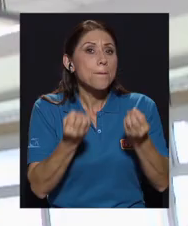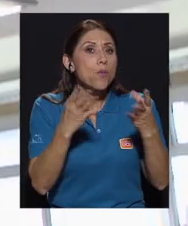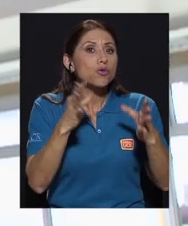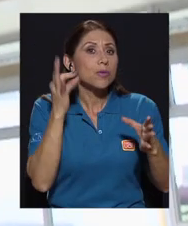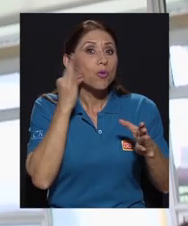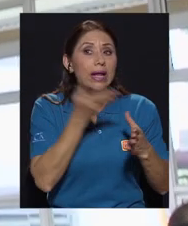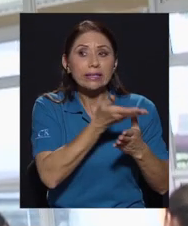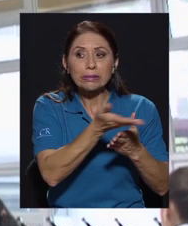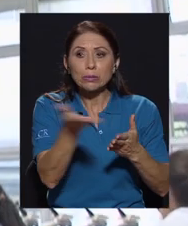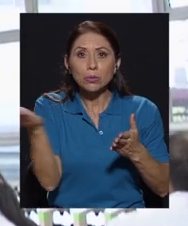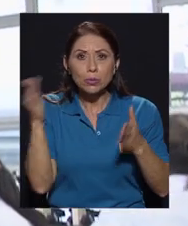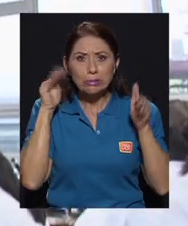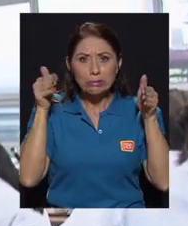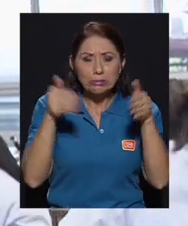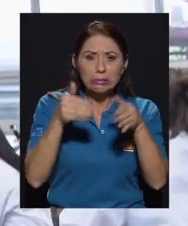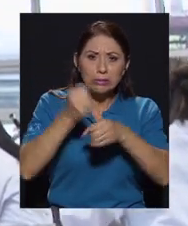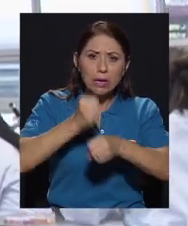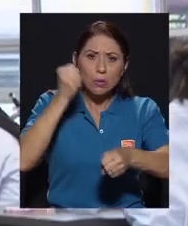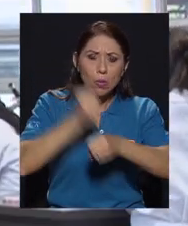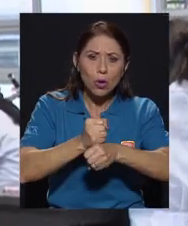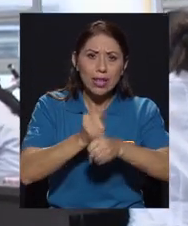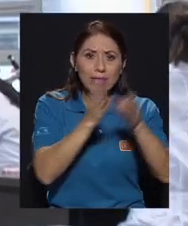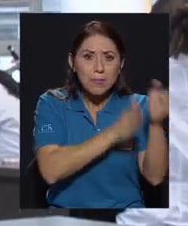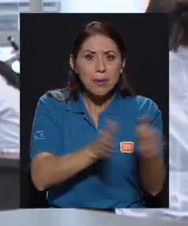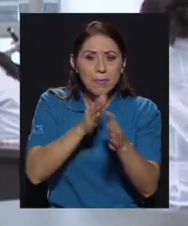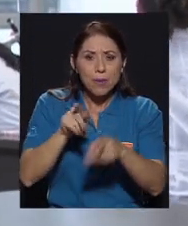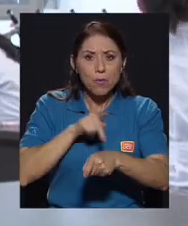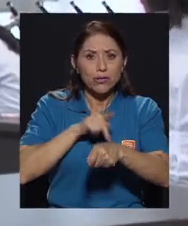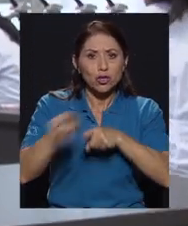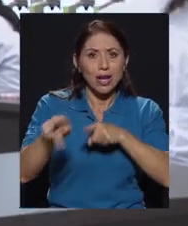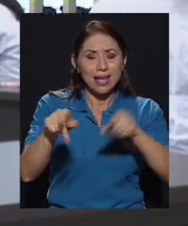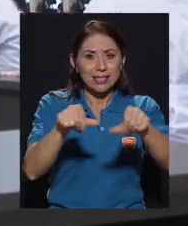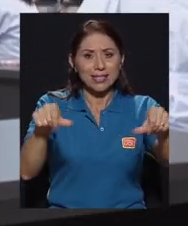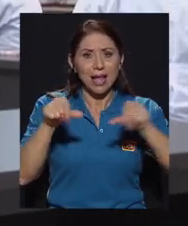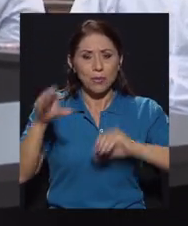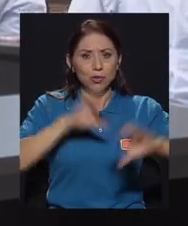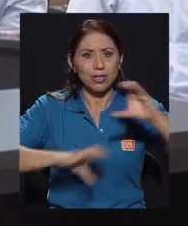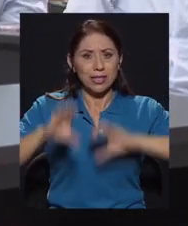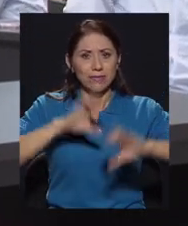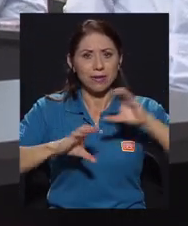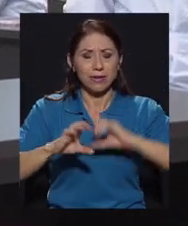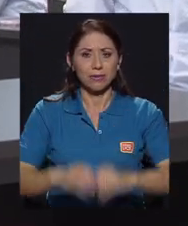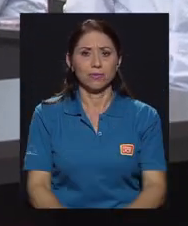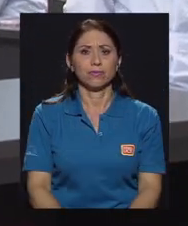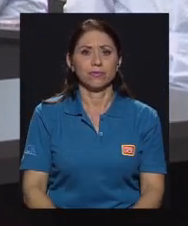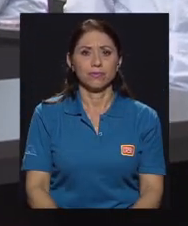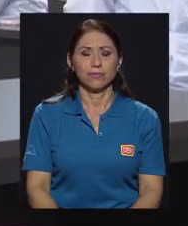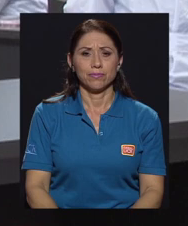mujeres, se dedican a la importante labor de formar profesionales en el campo científico.